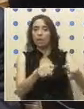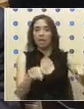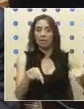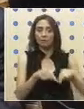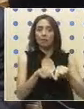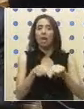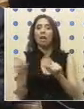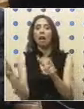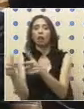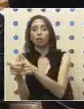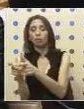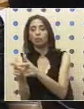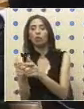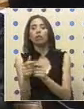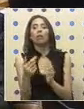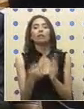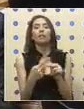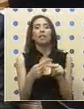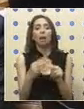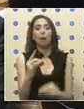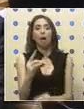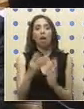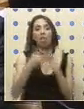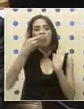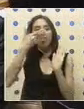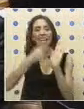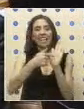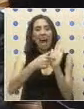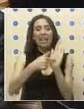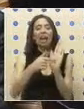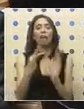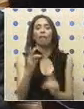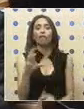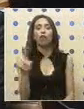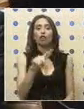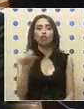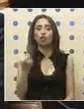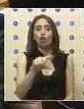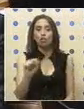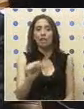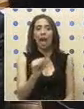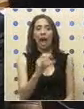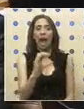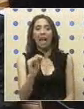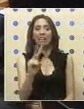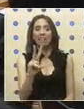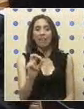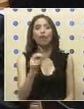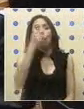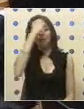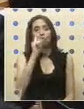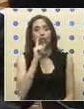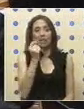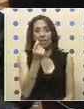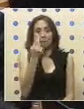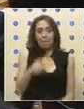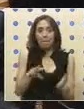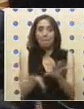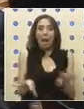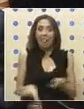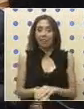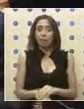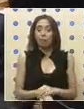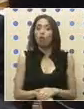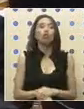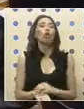la Sala, la enegenación forzosa de activo cuando el patrimonio determinado es tal o de tal naturaleza que hace imposible que